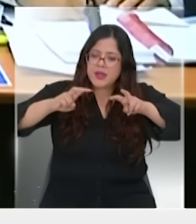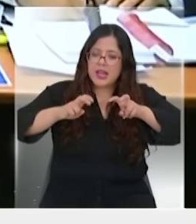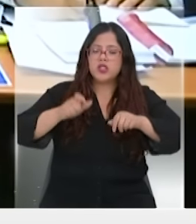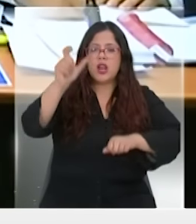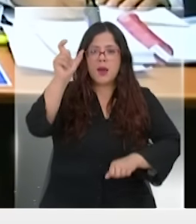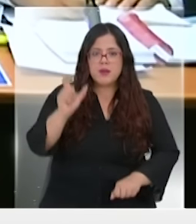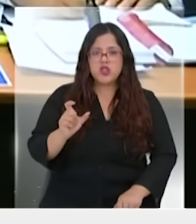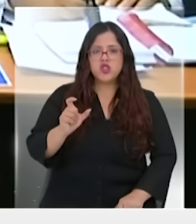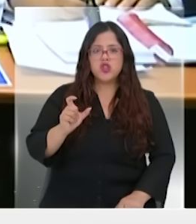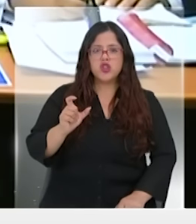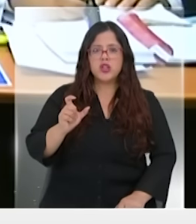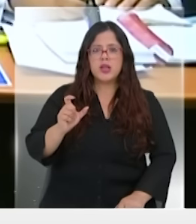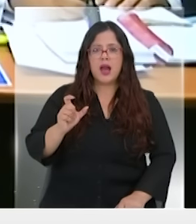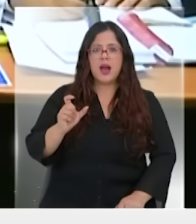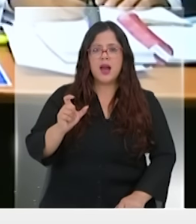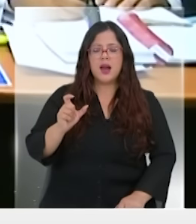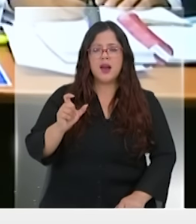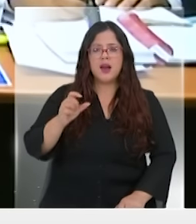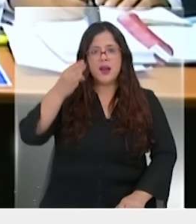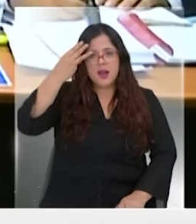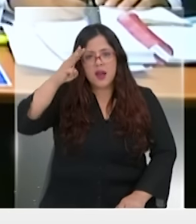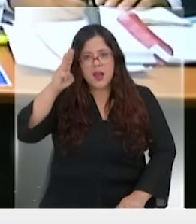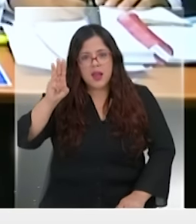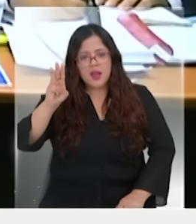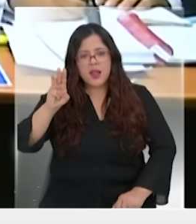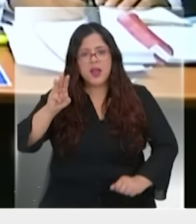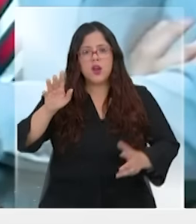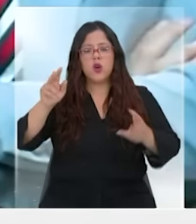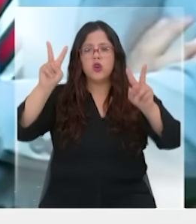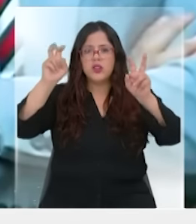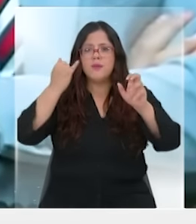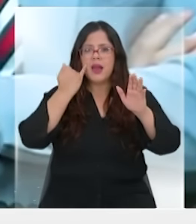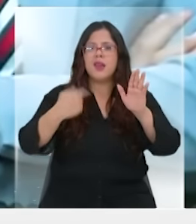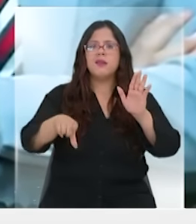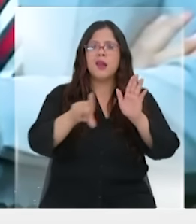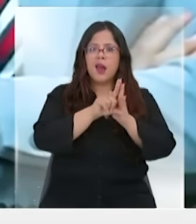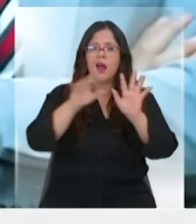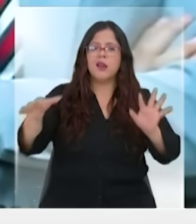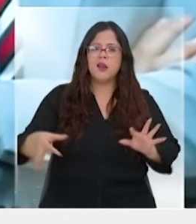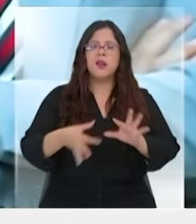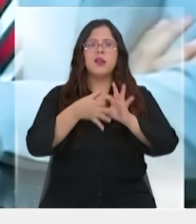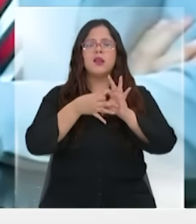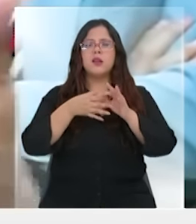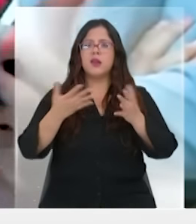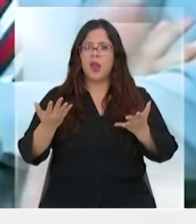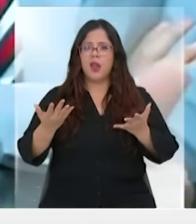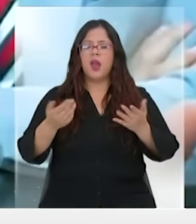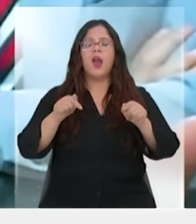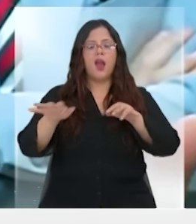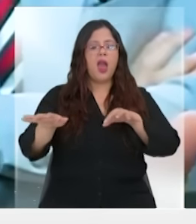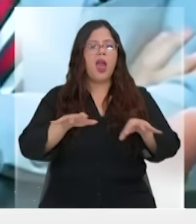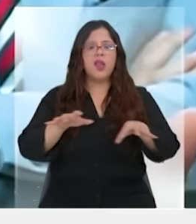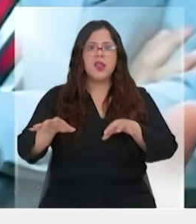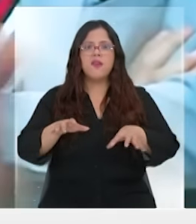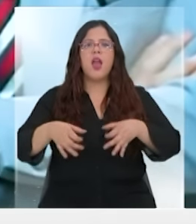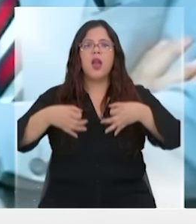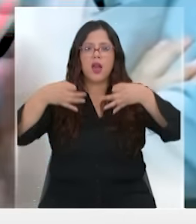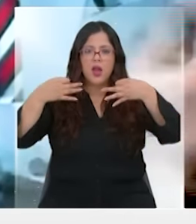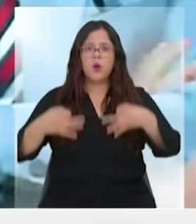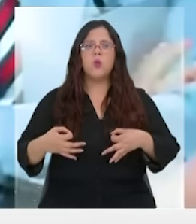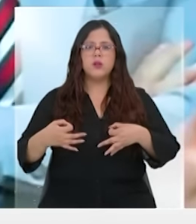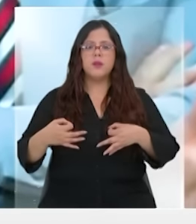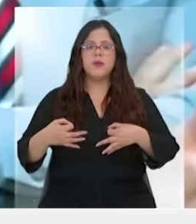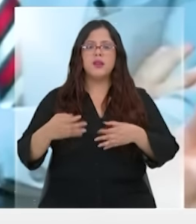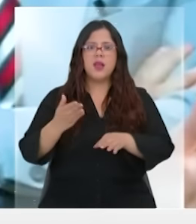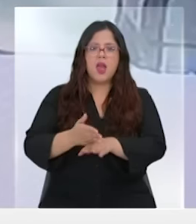imputado algún tipo de conducta ilícita relacionada con estas actividades que llevaron antes